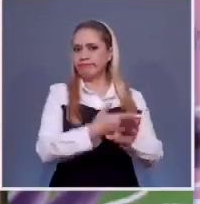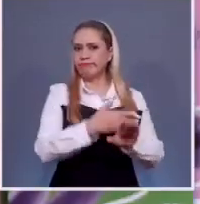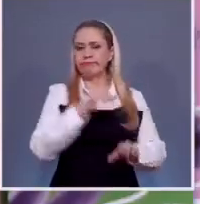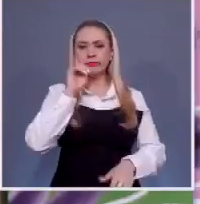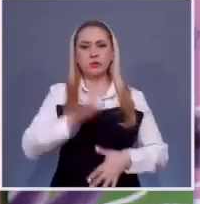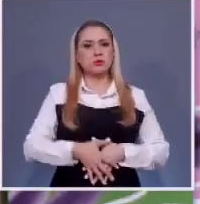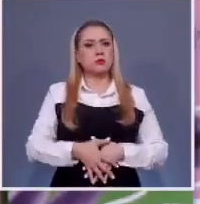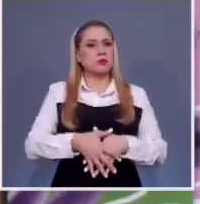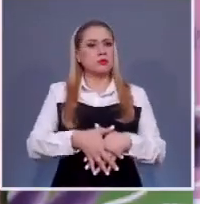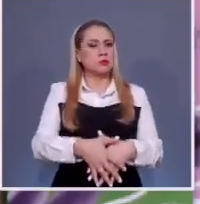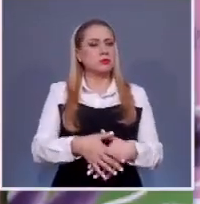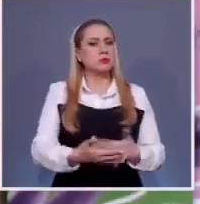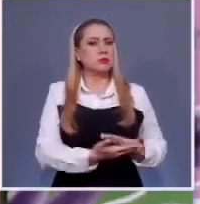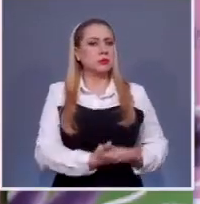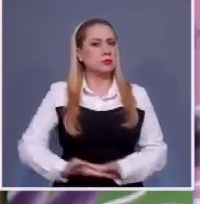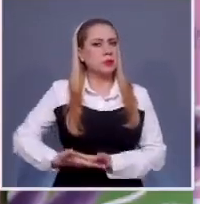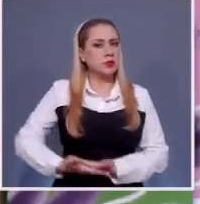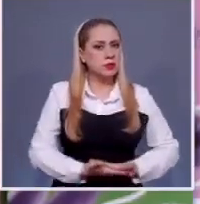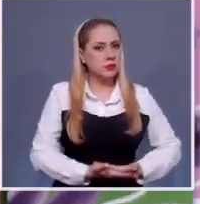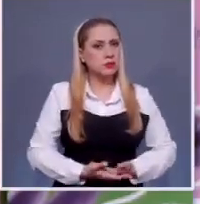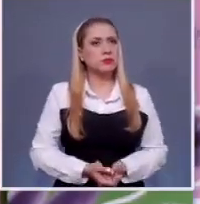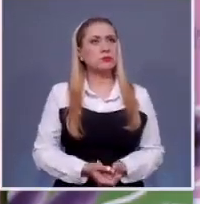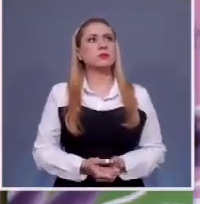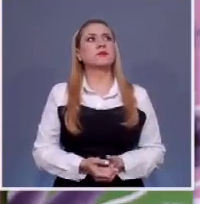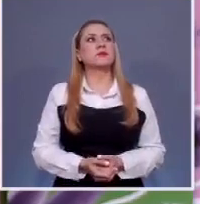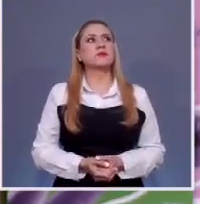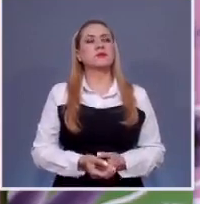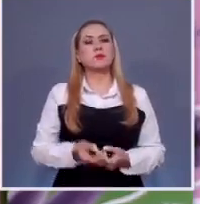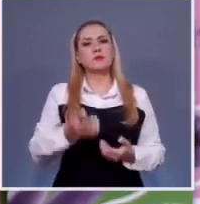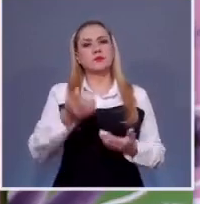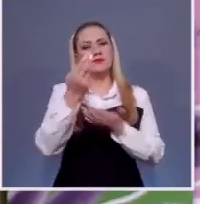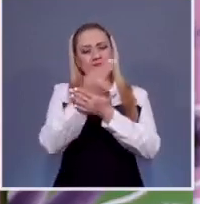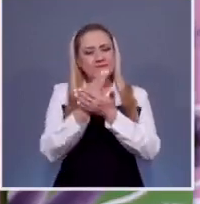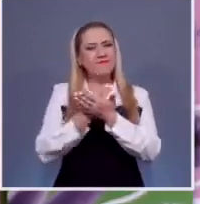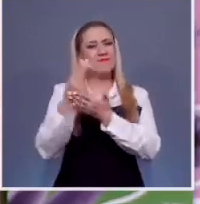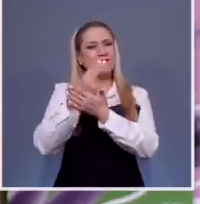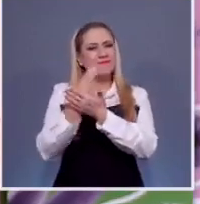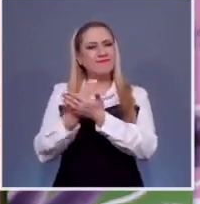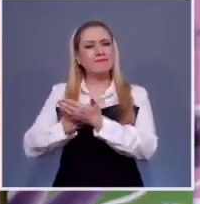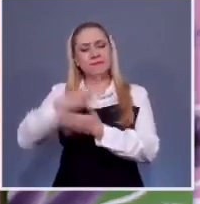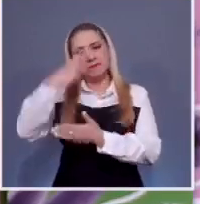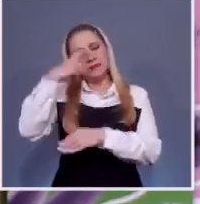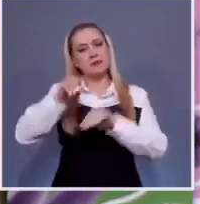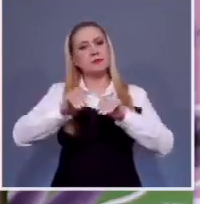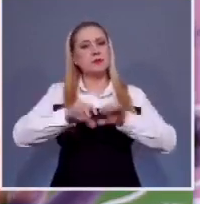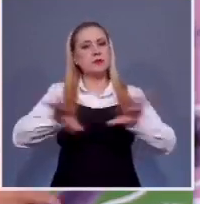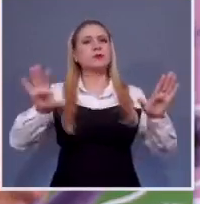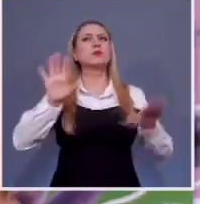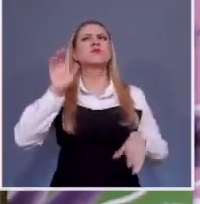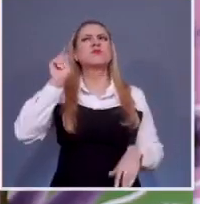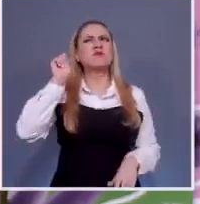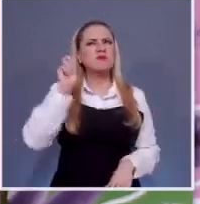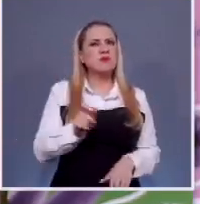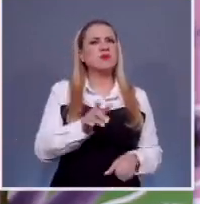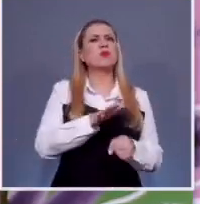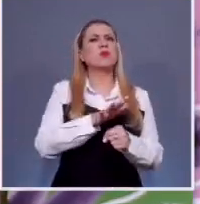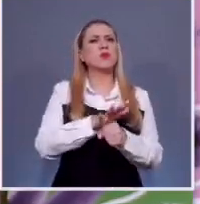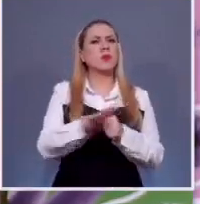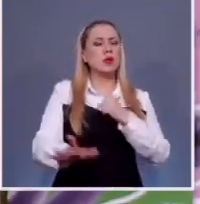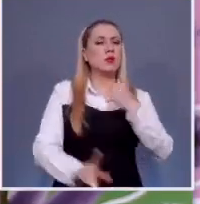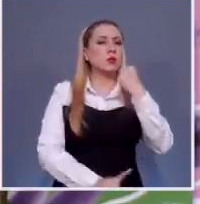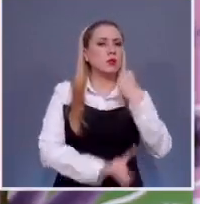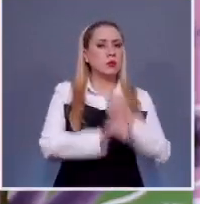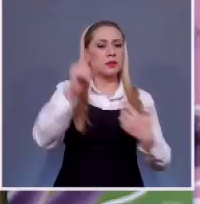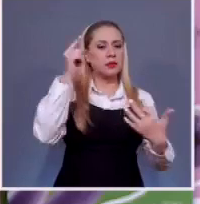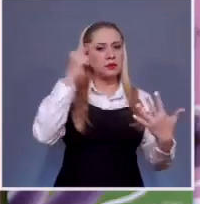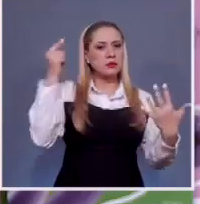como unas tipo historietas, justo para dar a conocer cuáles eran las situaciones que estaban viviendo las